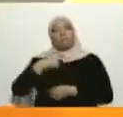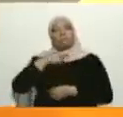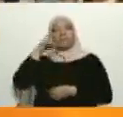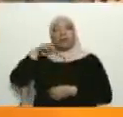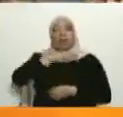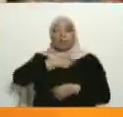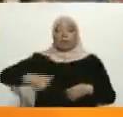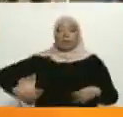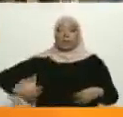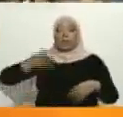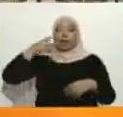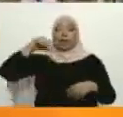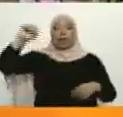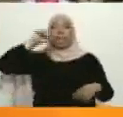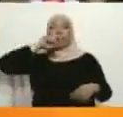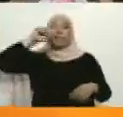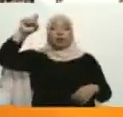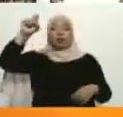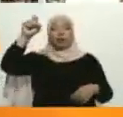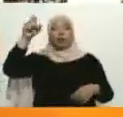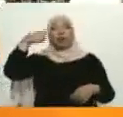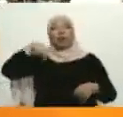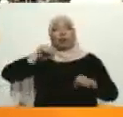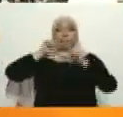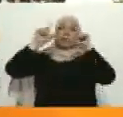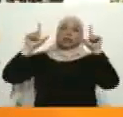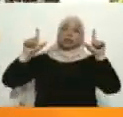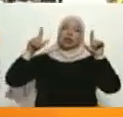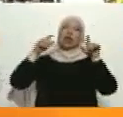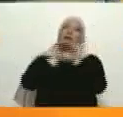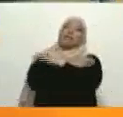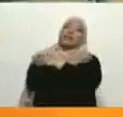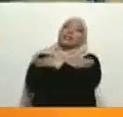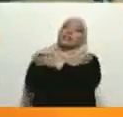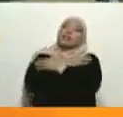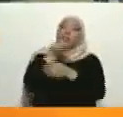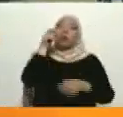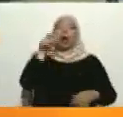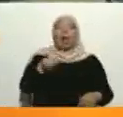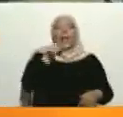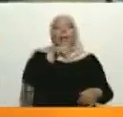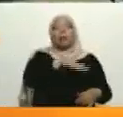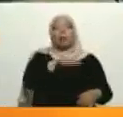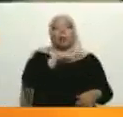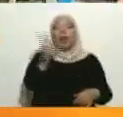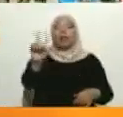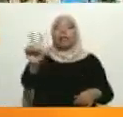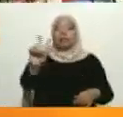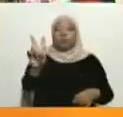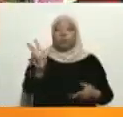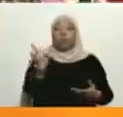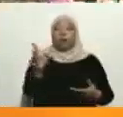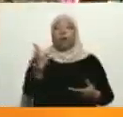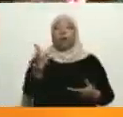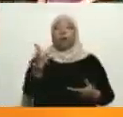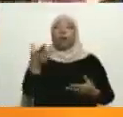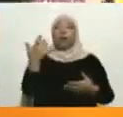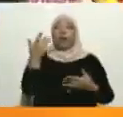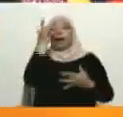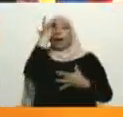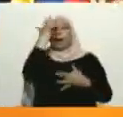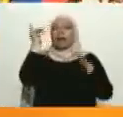combatiendo estas condiciones impresionante Jordan Quiero felicitar al pueblo venezolano Porque estos carnavales es una demostración de